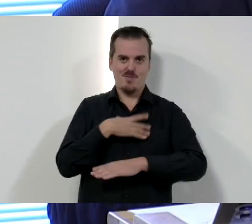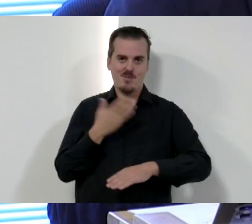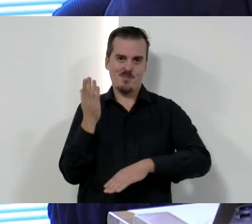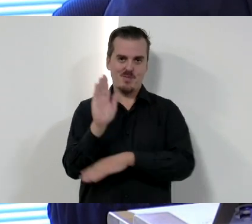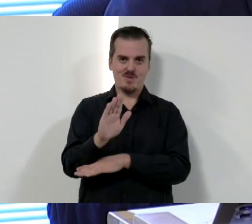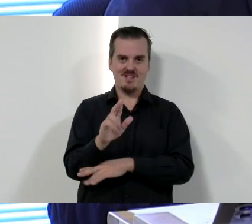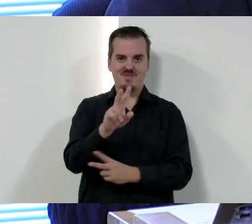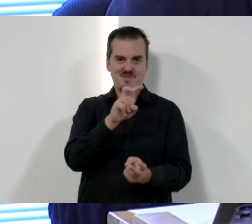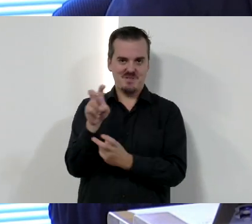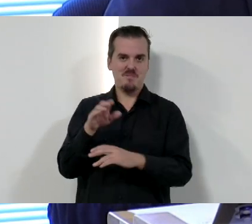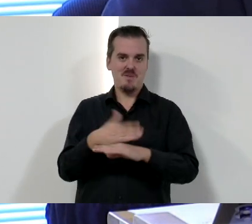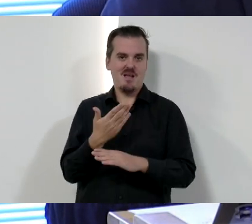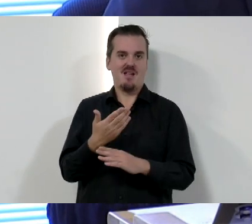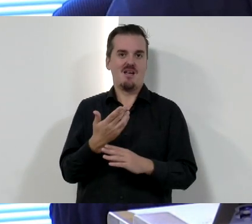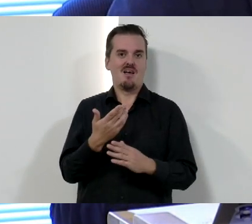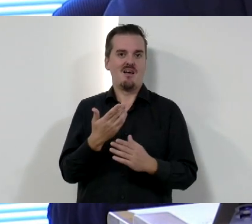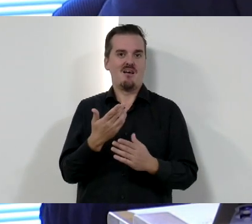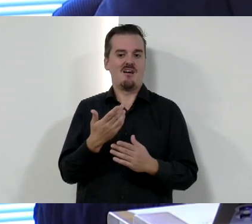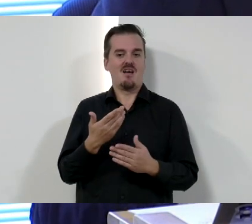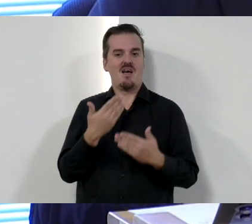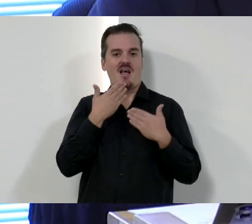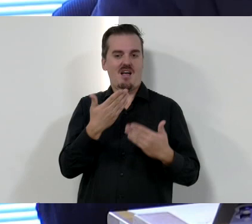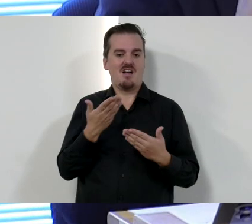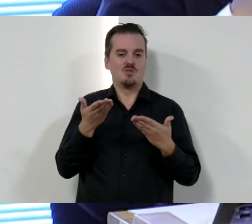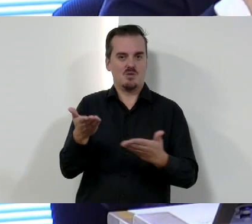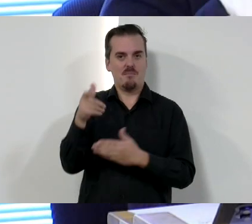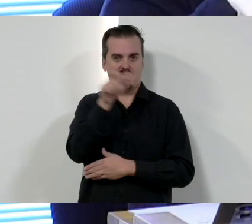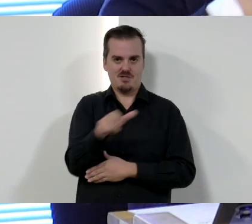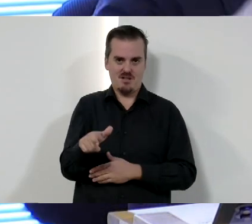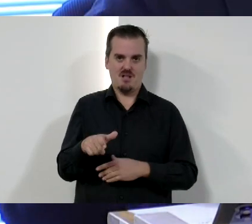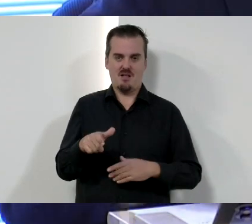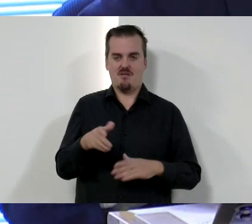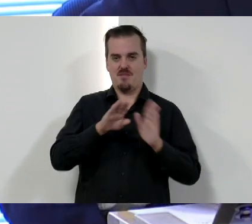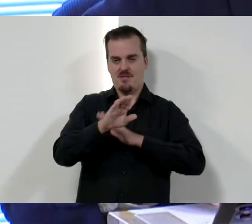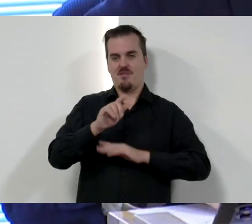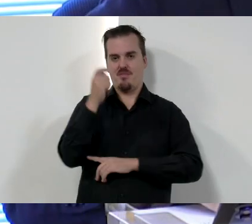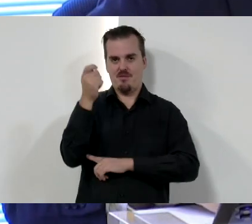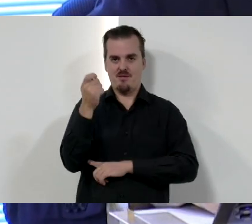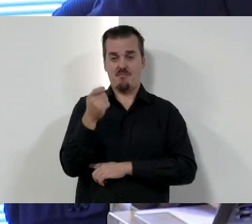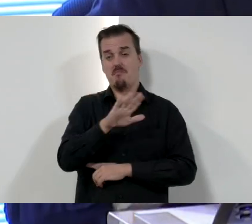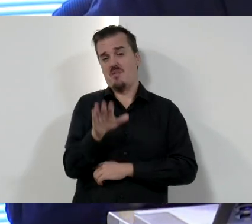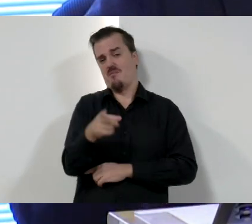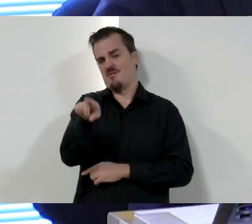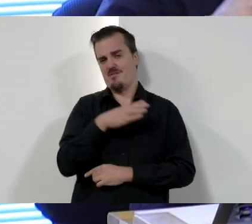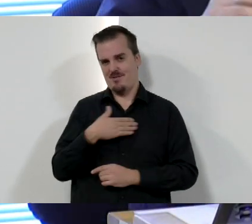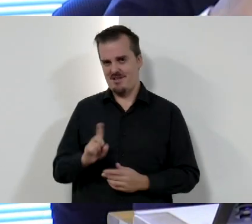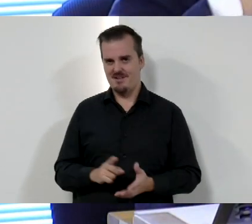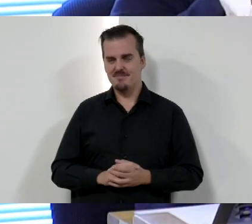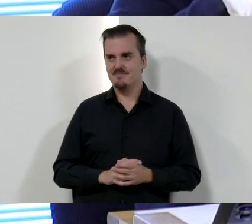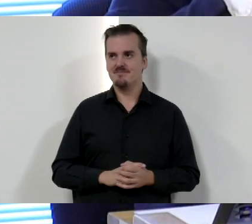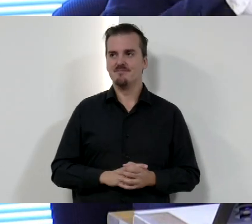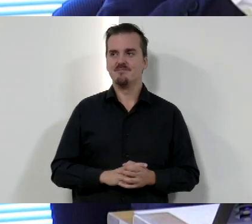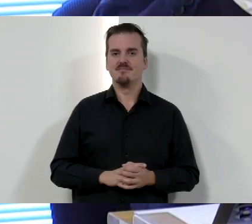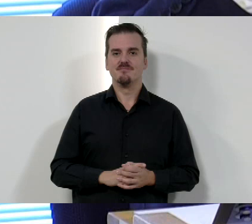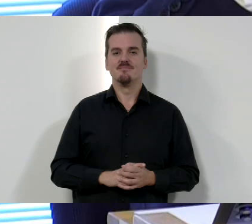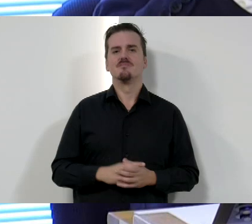para aliviar a los vecinos, al bolsillo de los vecinos de Ciudad Real. Pero eso parece ser que ustedes no quieren. También tenemos otra